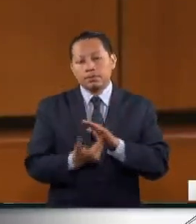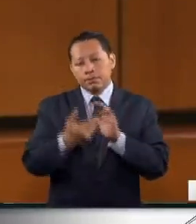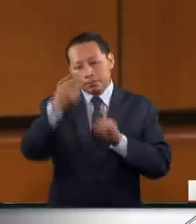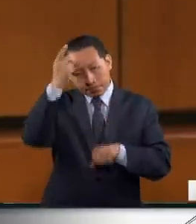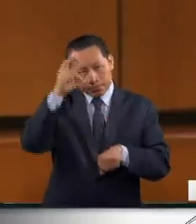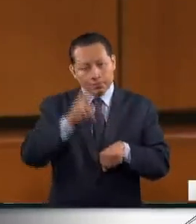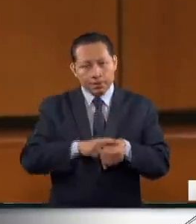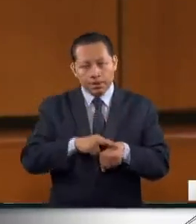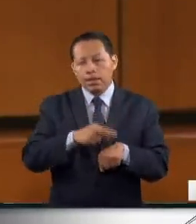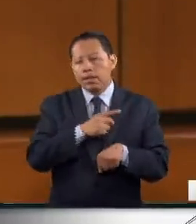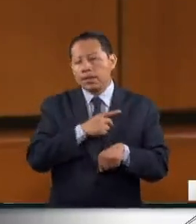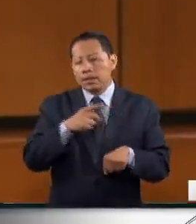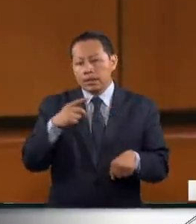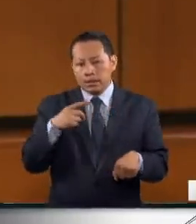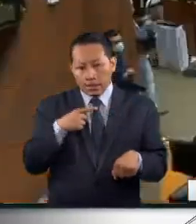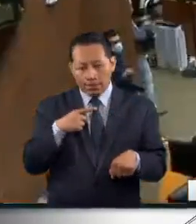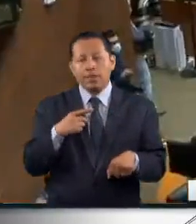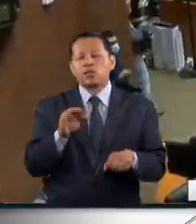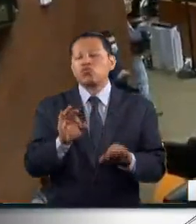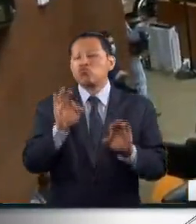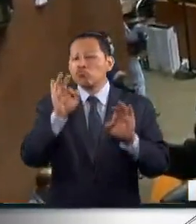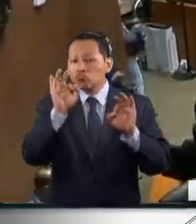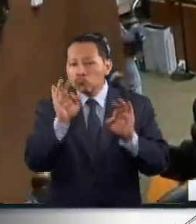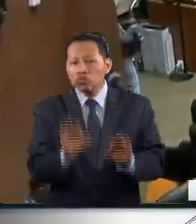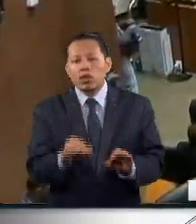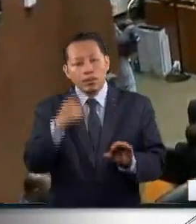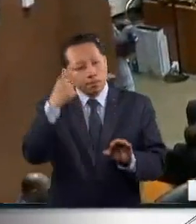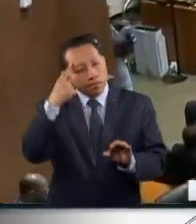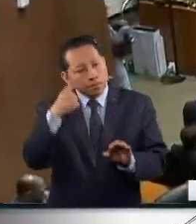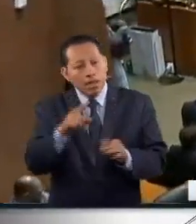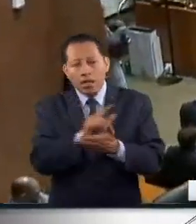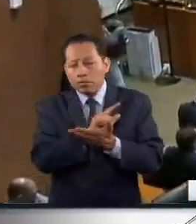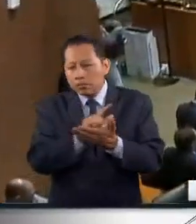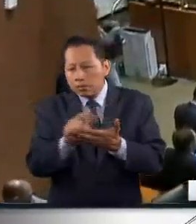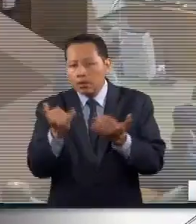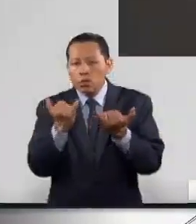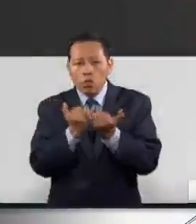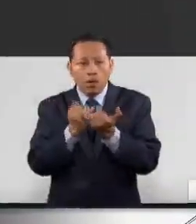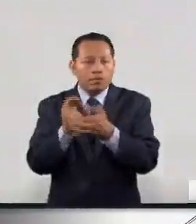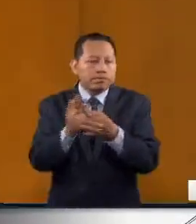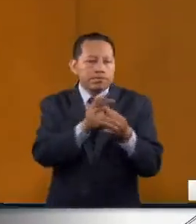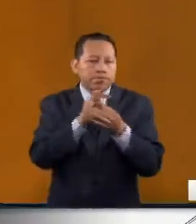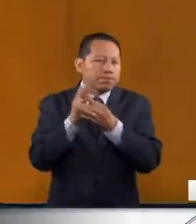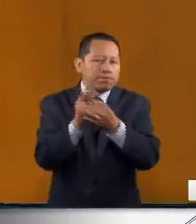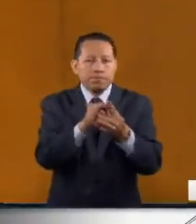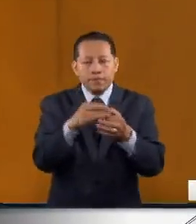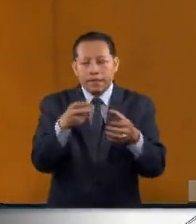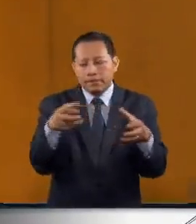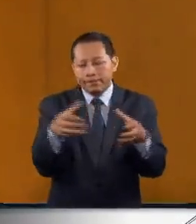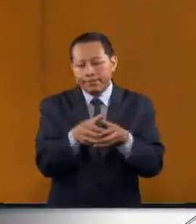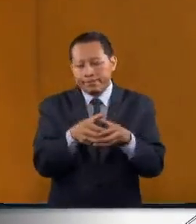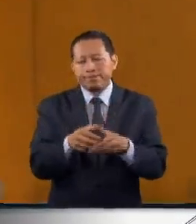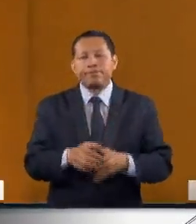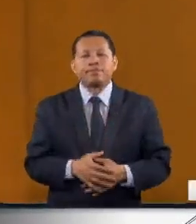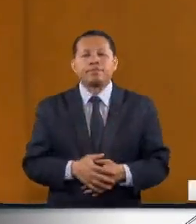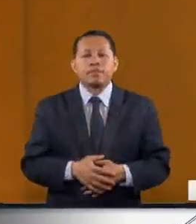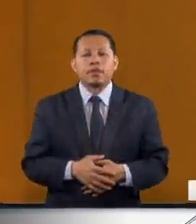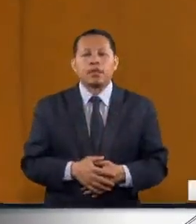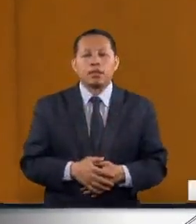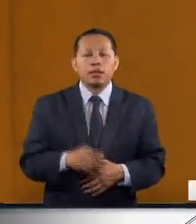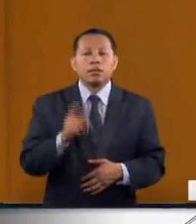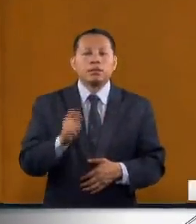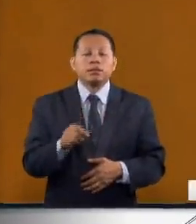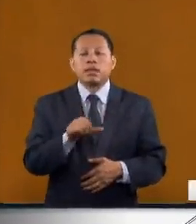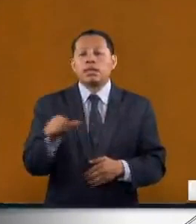debe garantizar la probidad y la unidad del órgano legislativo. No, más bien a la bancada del